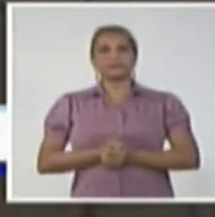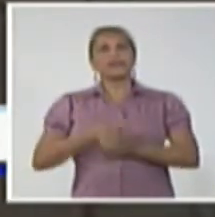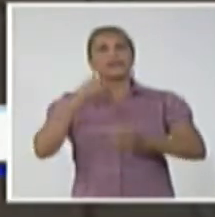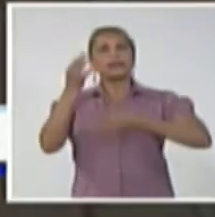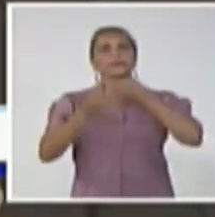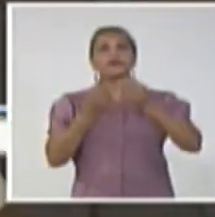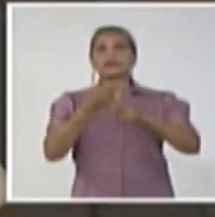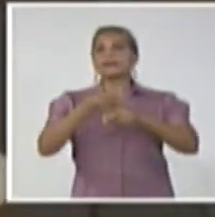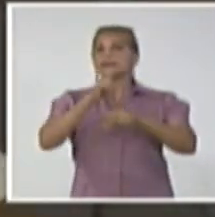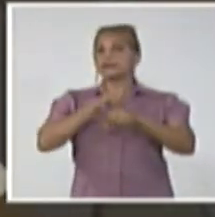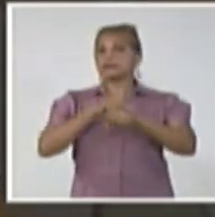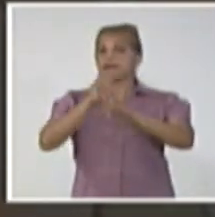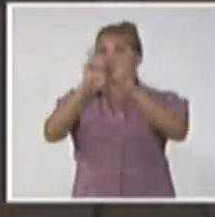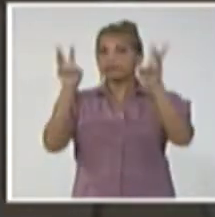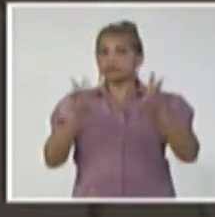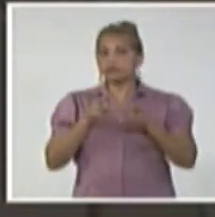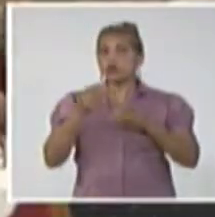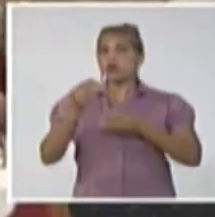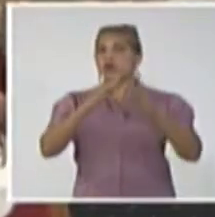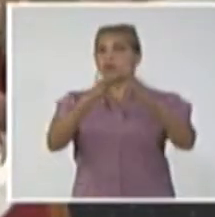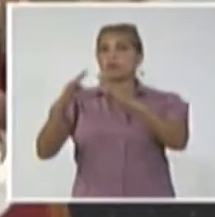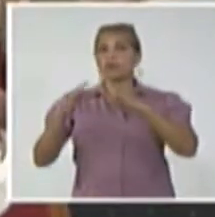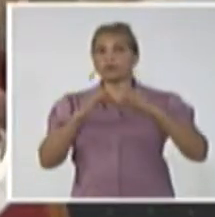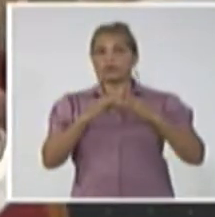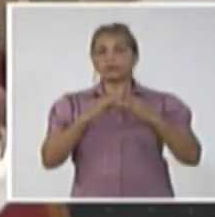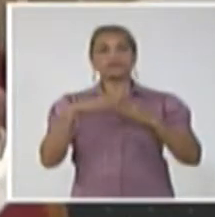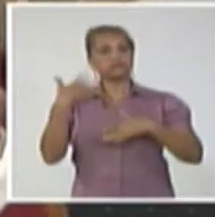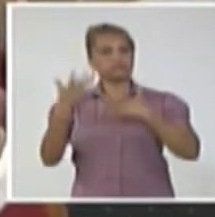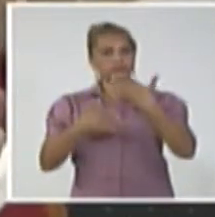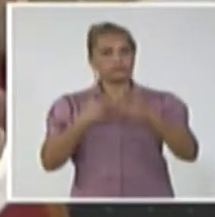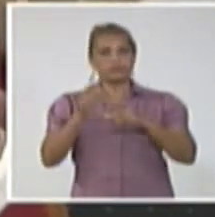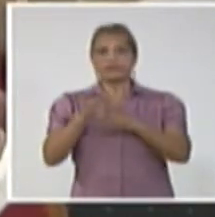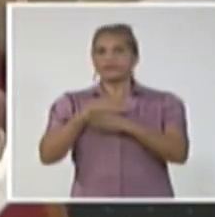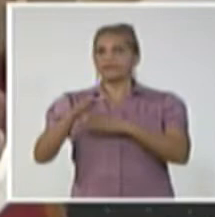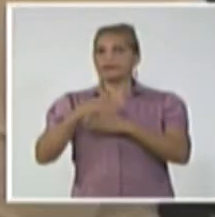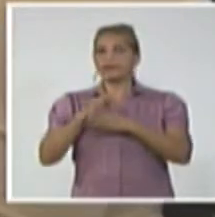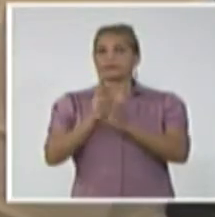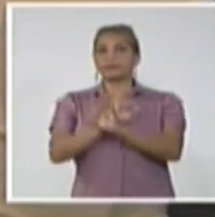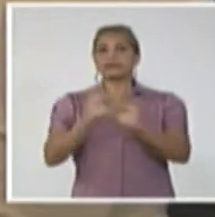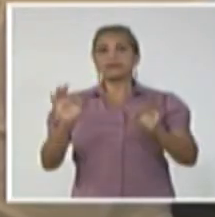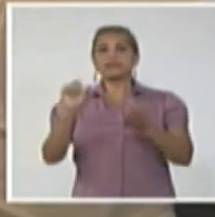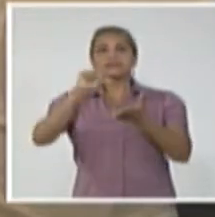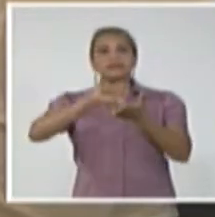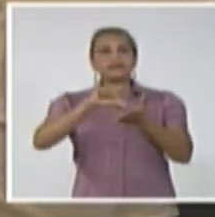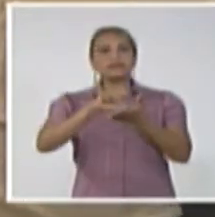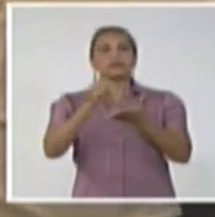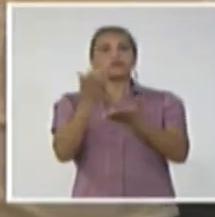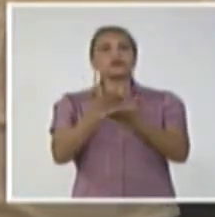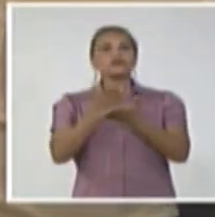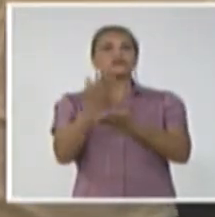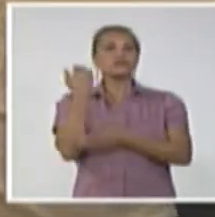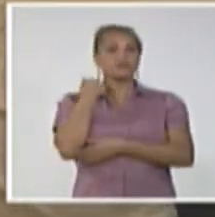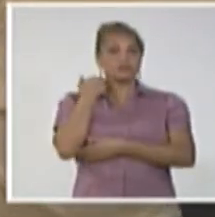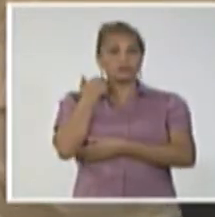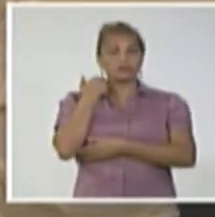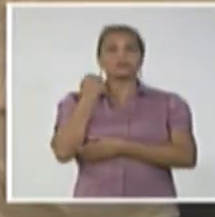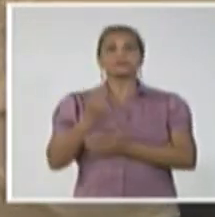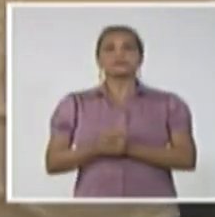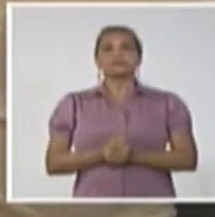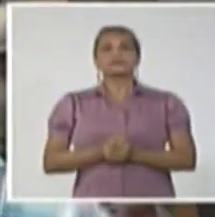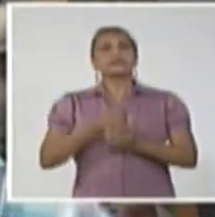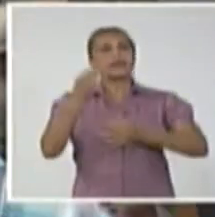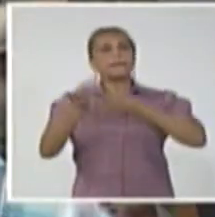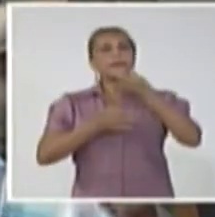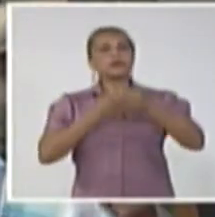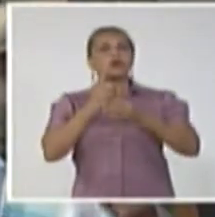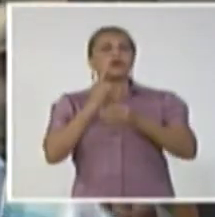de las redes sociales comunitarias, activistas y especialistas del Centro Nacional de Educación Sexual y Prosalud ante el presidente